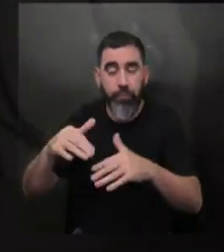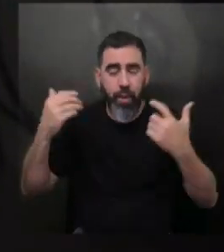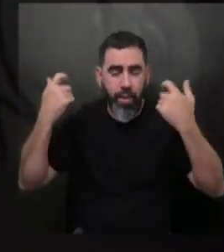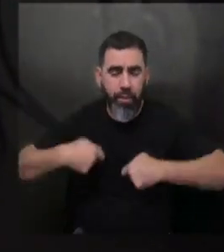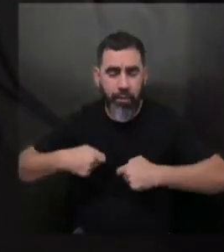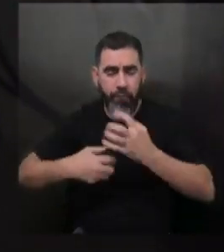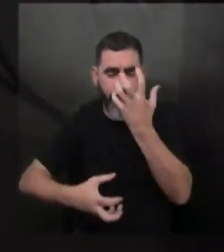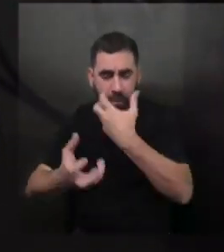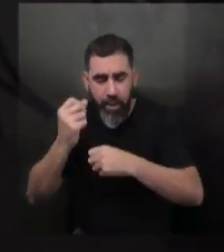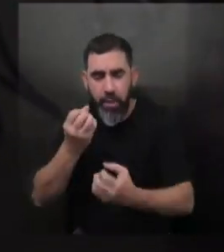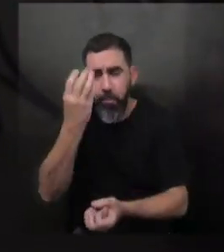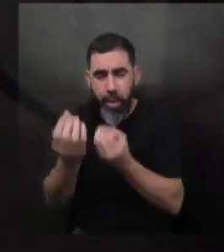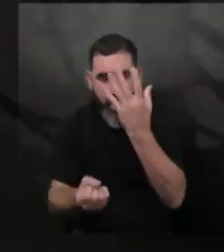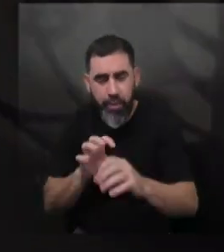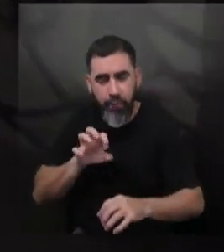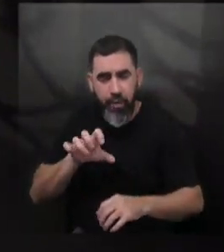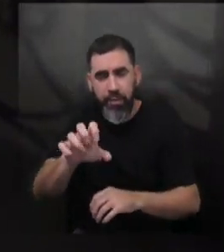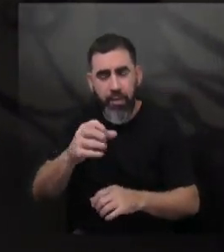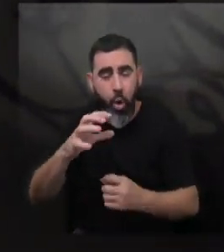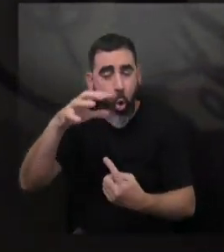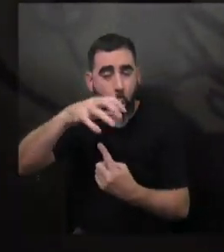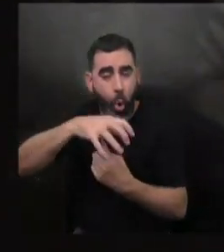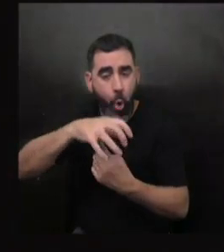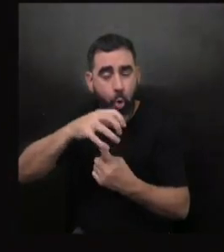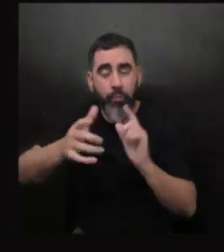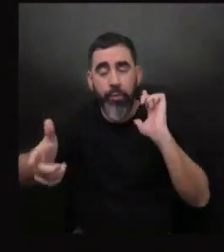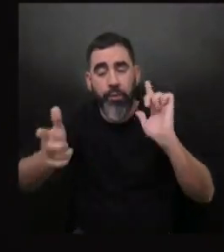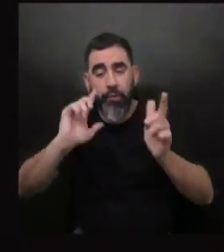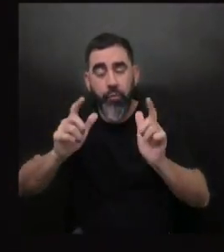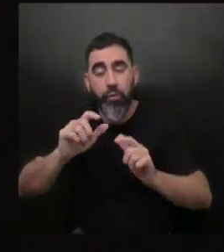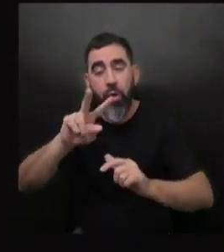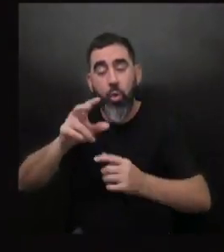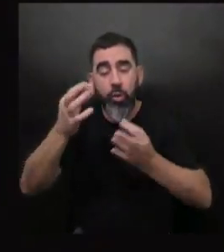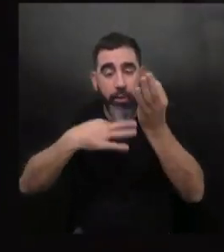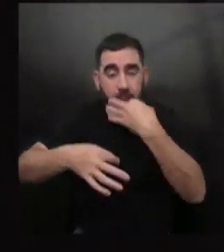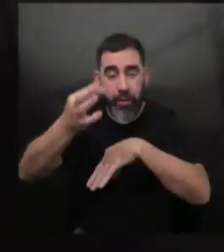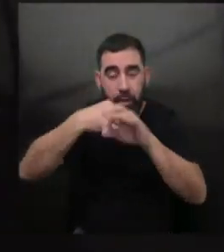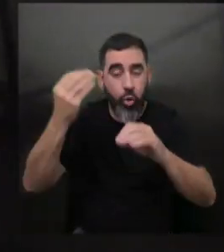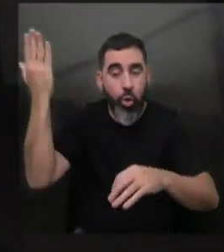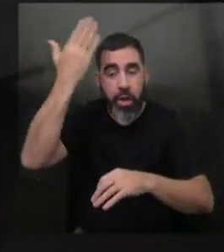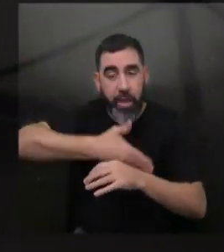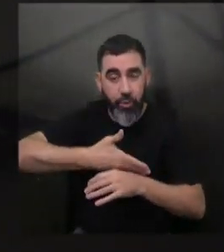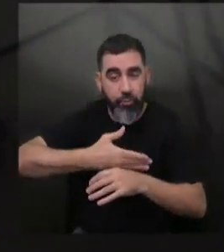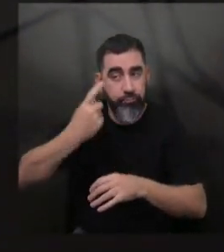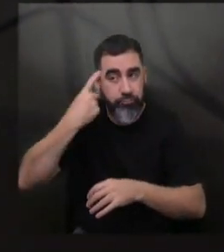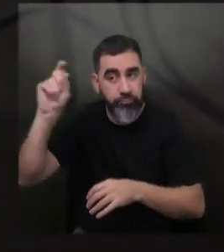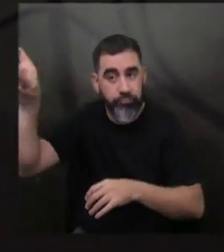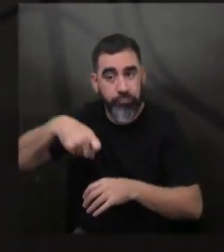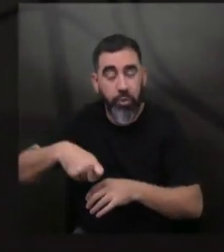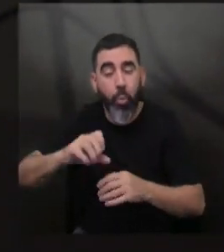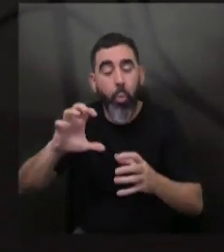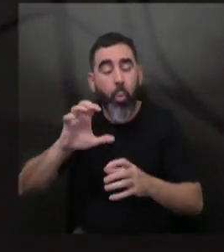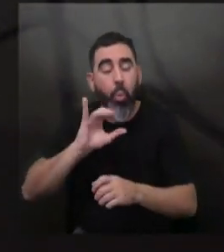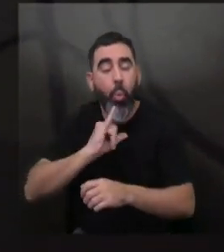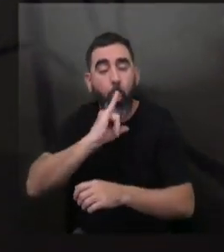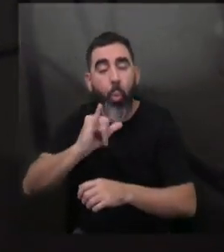de animales, plantas, bacterias u hongos para disfrutar de 2 obras de teatro negro inspiradas en cuentos de fauna